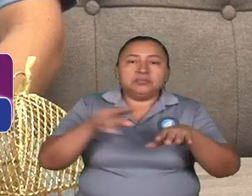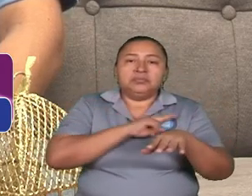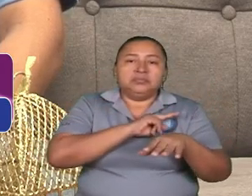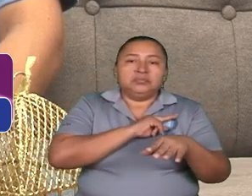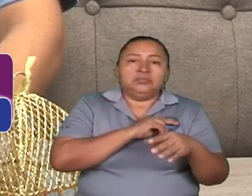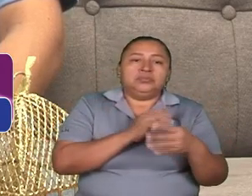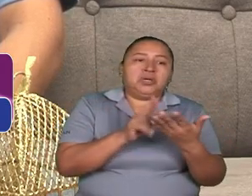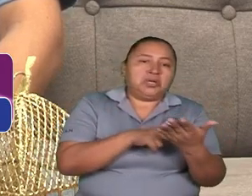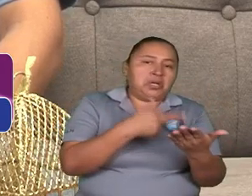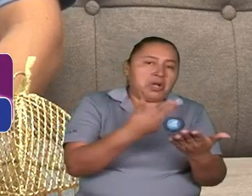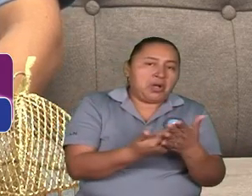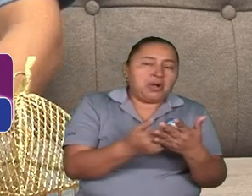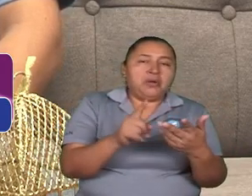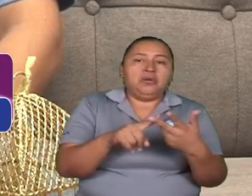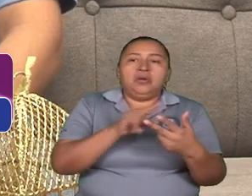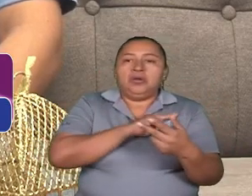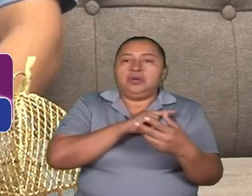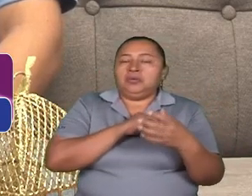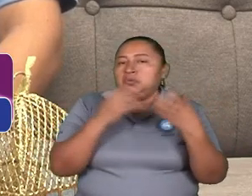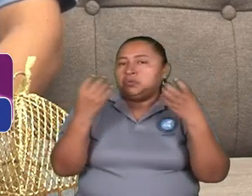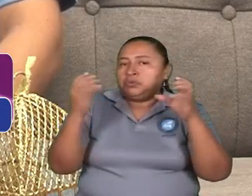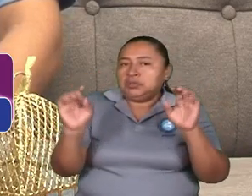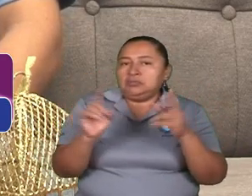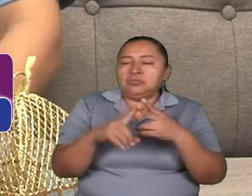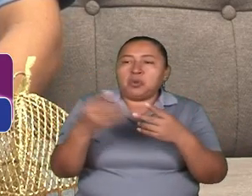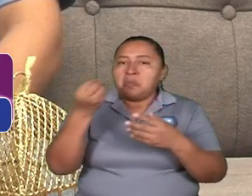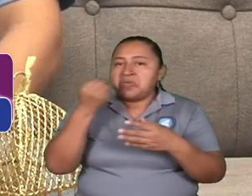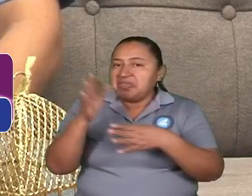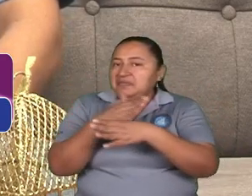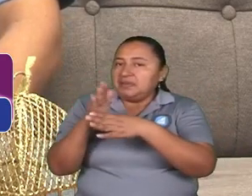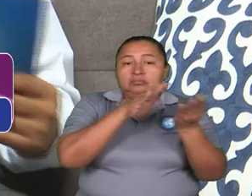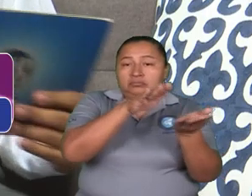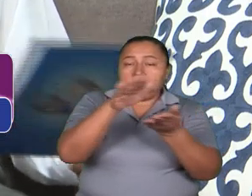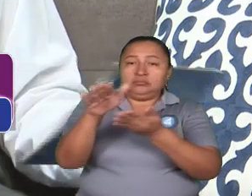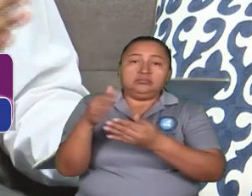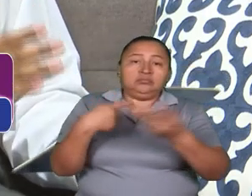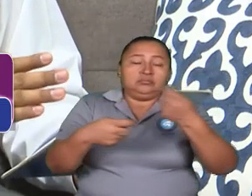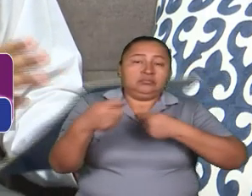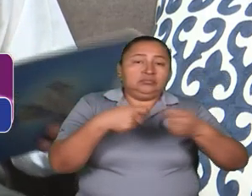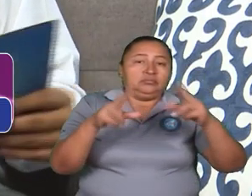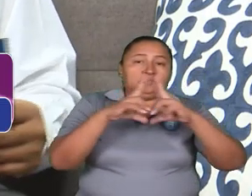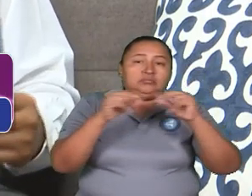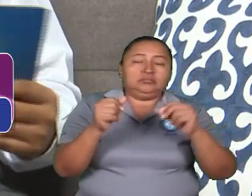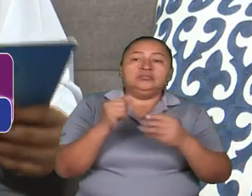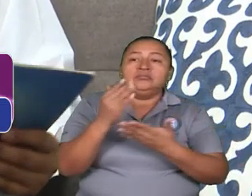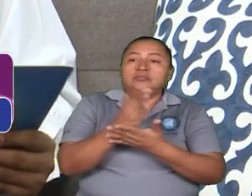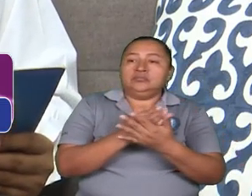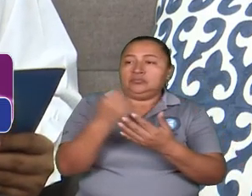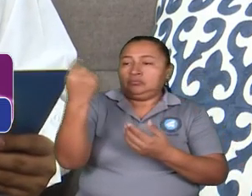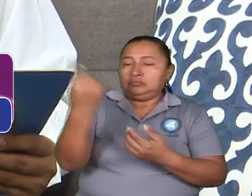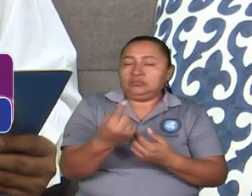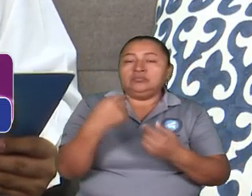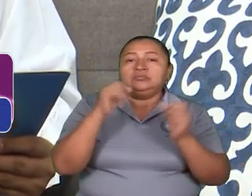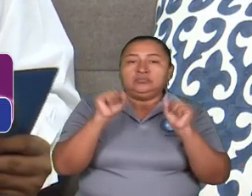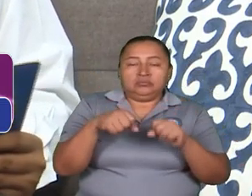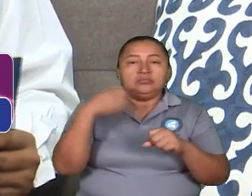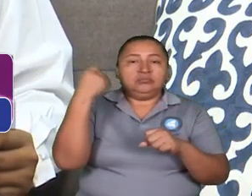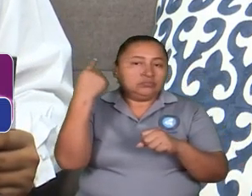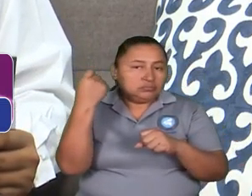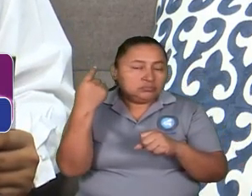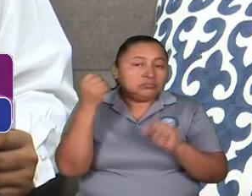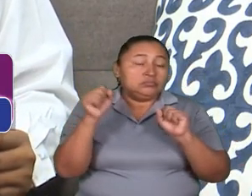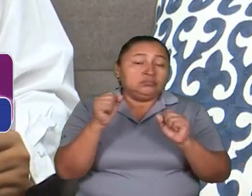la invitación al pueblo nicaragüense, a las familias nicaragüenses, que está la Feria del Comercio Navideño, que